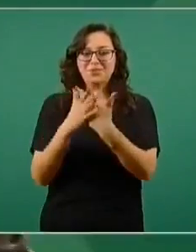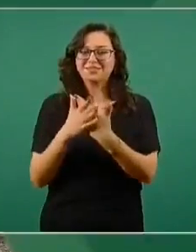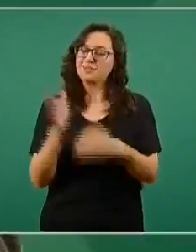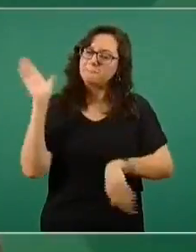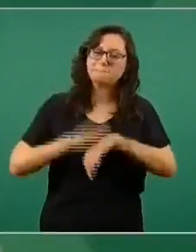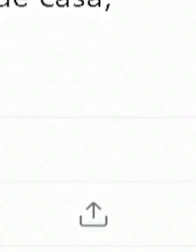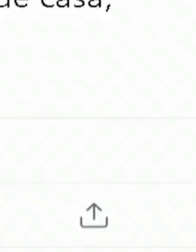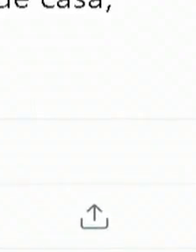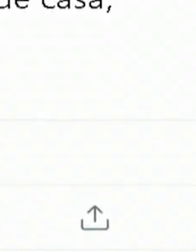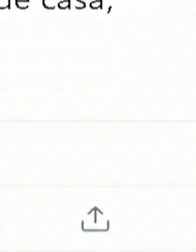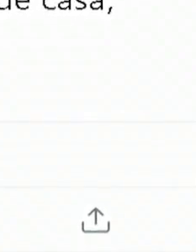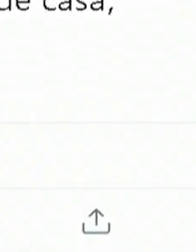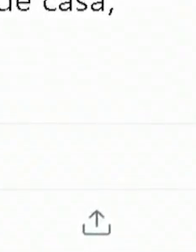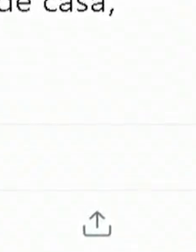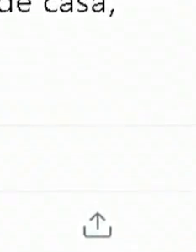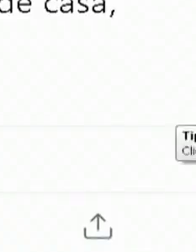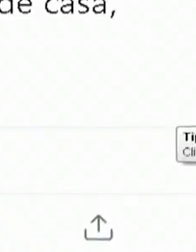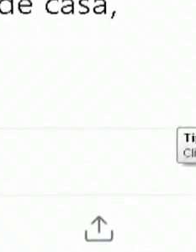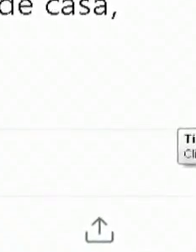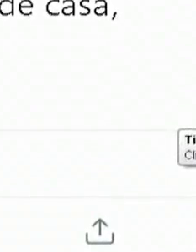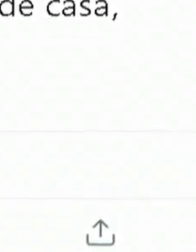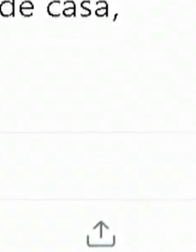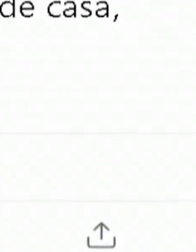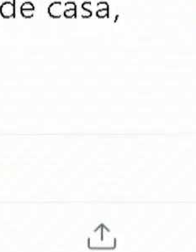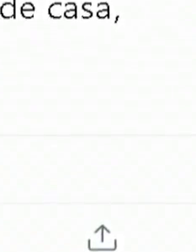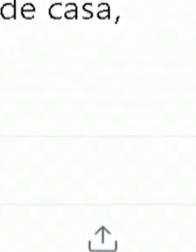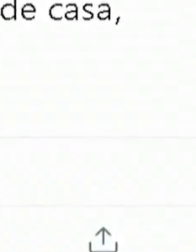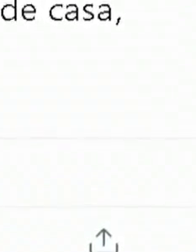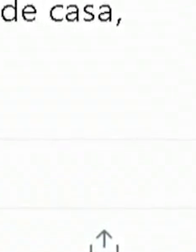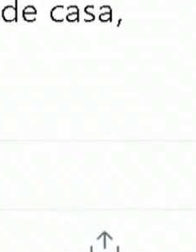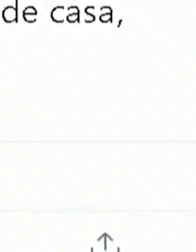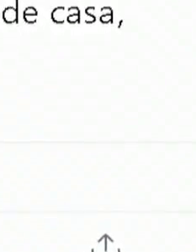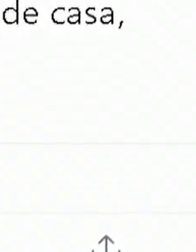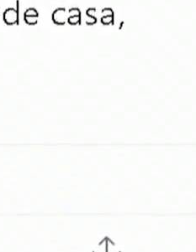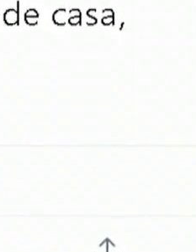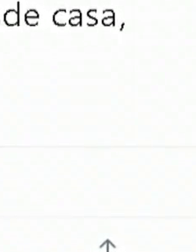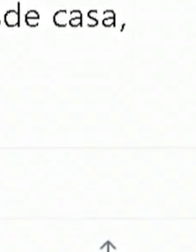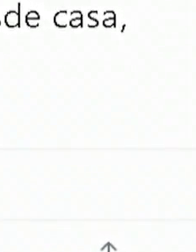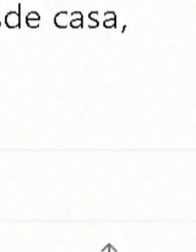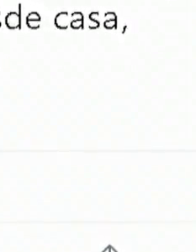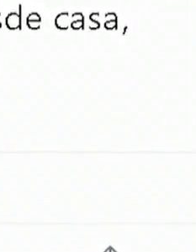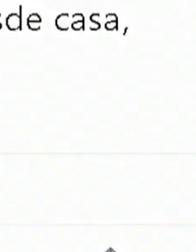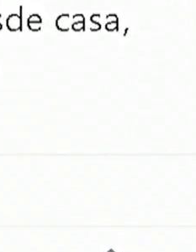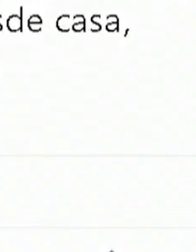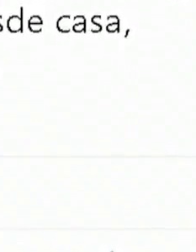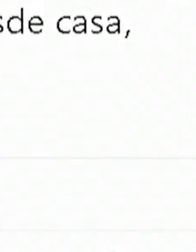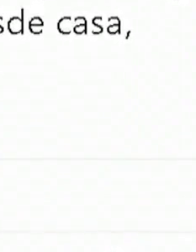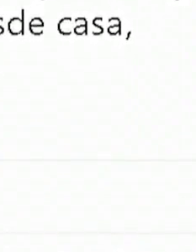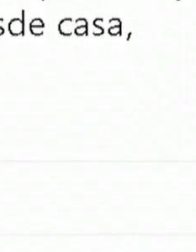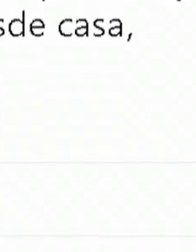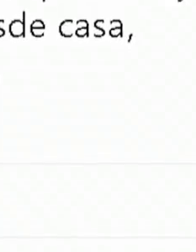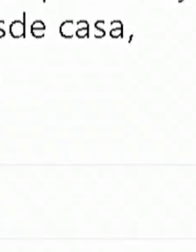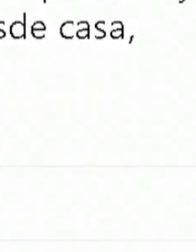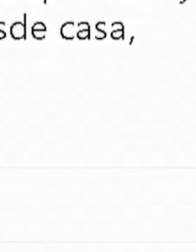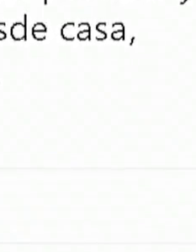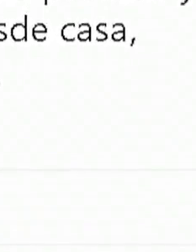COVID-19. A través de Twitter, el funcionario agregó que inició los síntomas este viernes por la noche y que hasta ahora se han manifestado